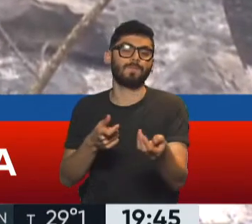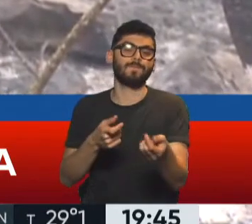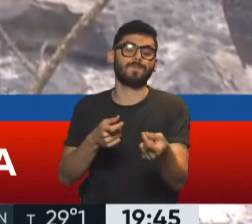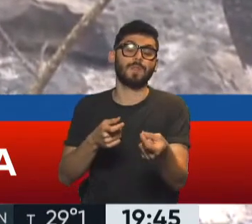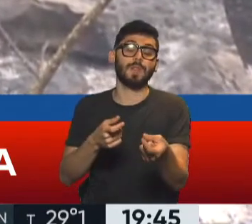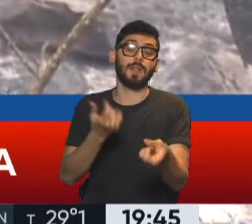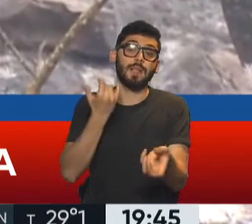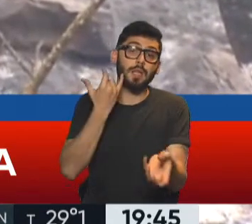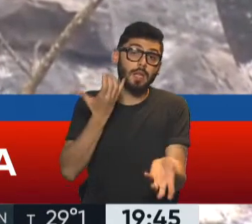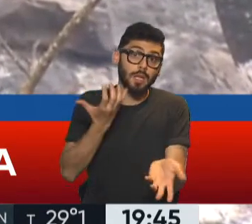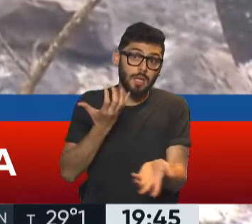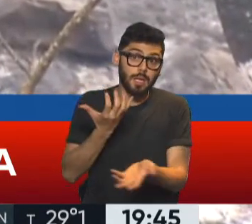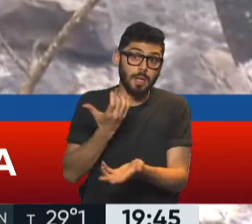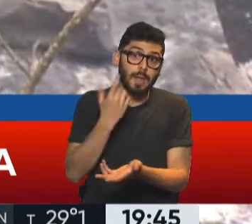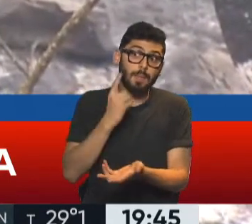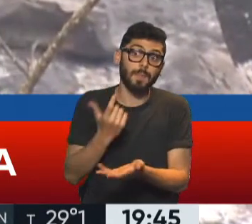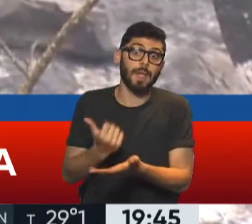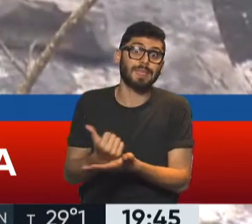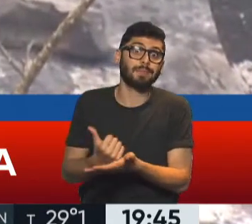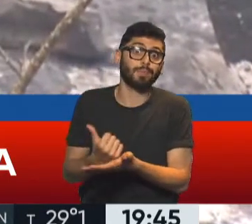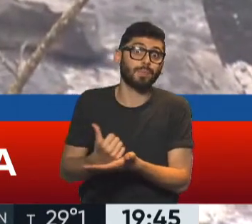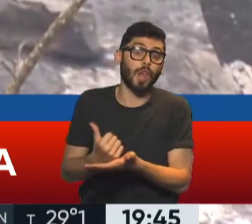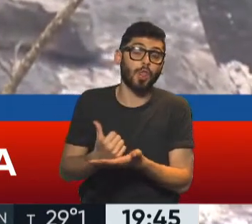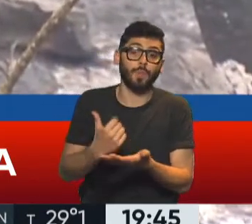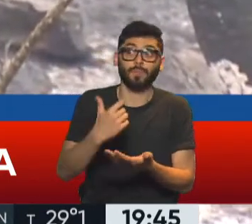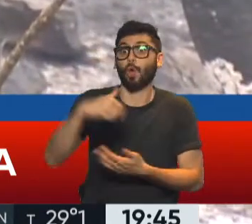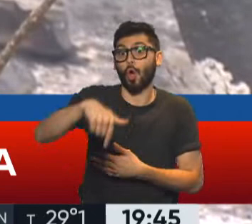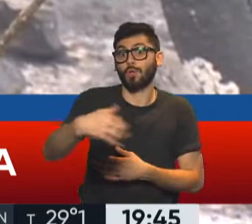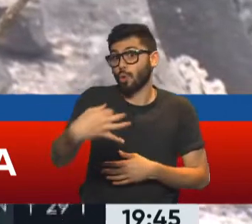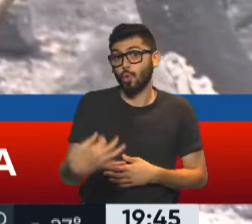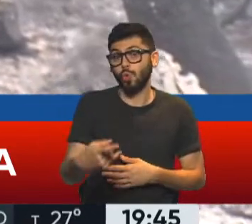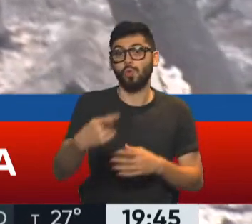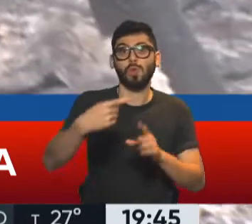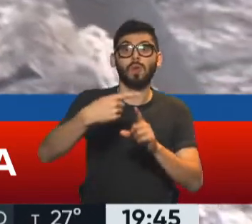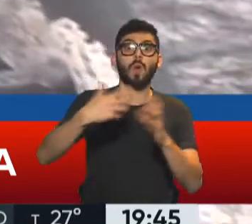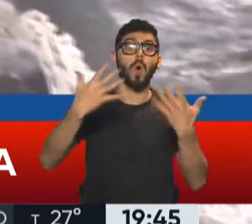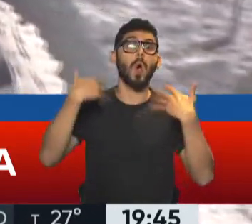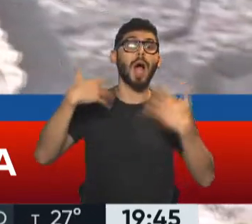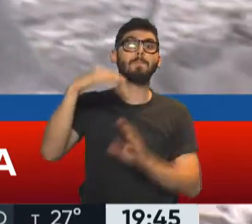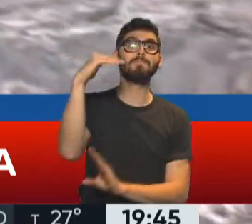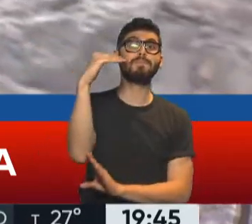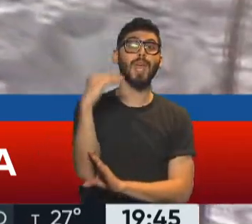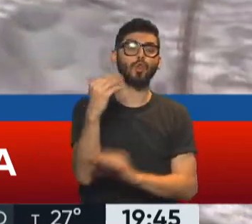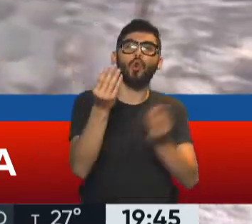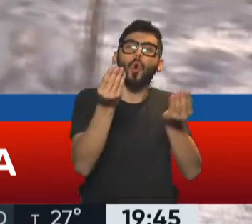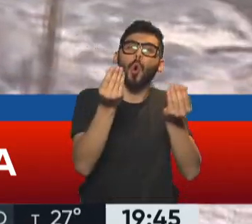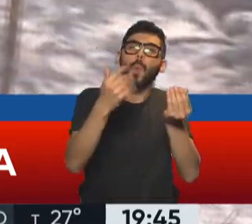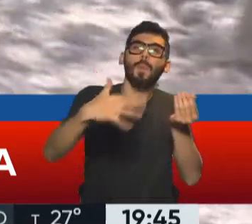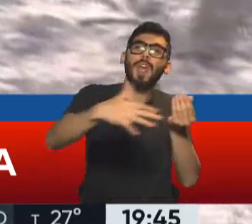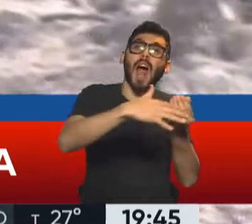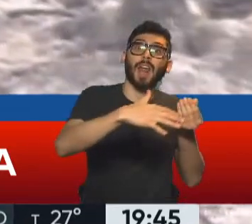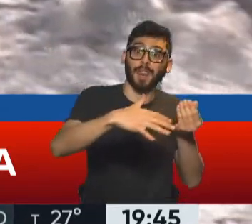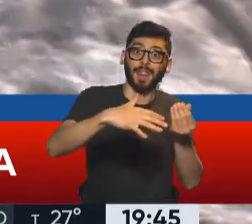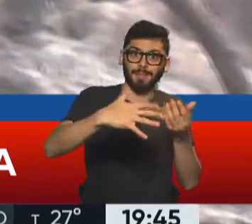y esperando el cambio que se tiene el día de hoy, de bajó la temperatura, subió un poco la humedad, mermó el